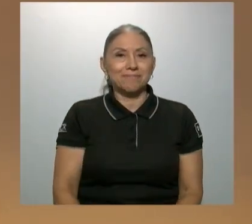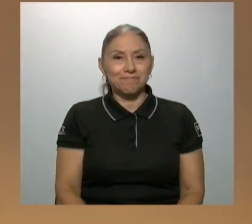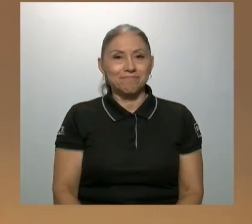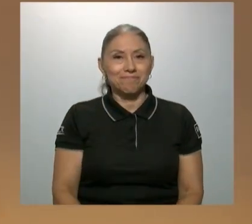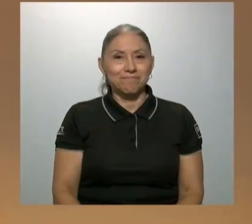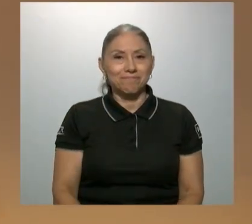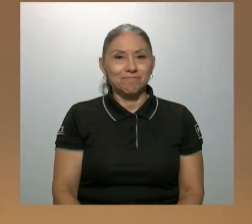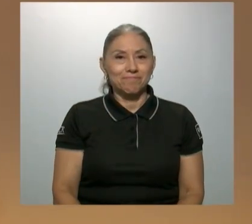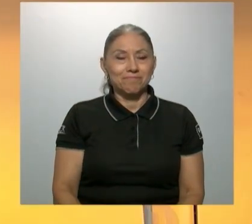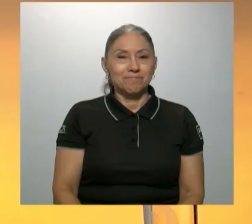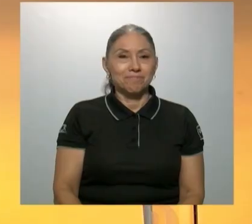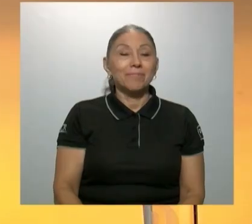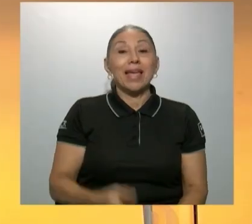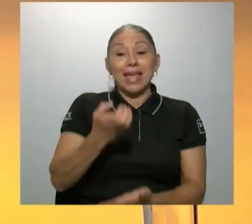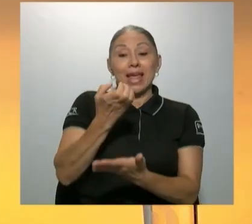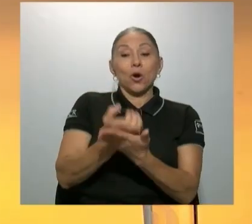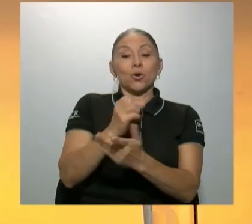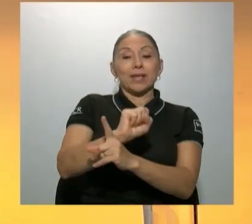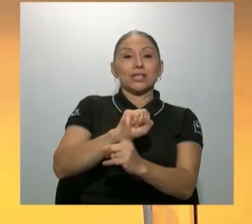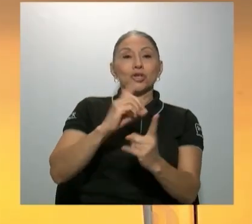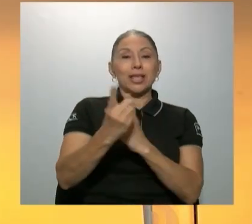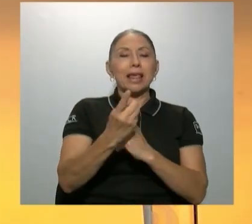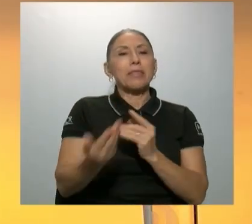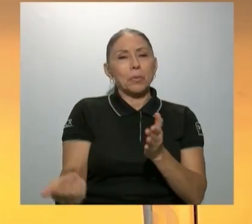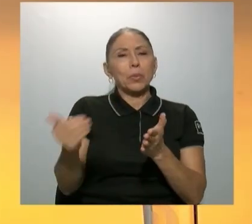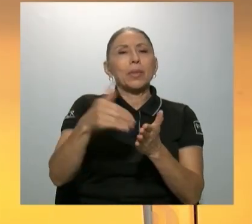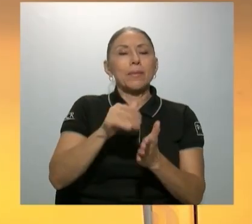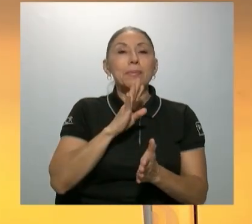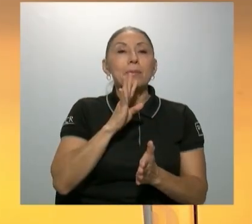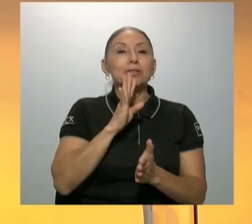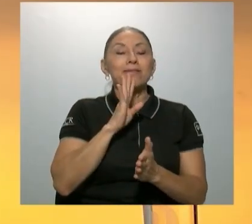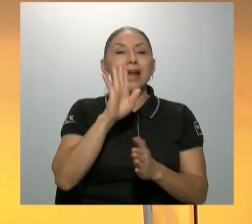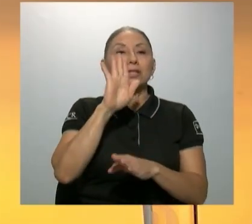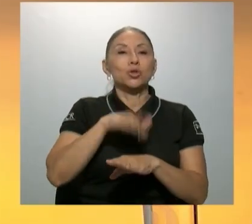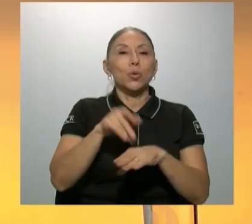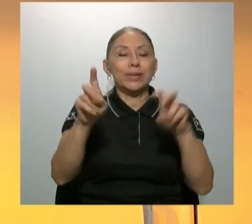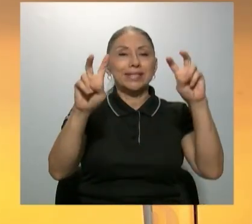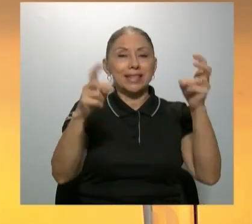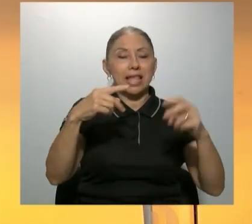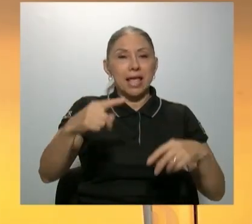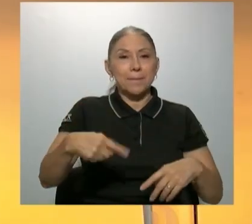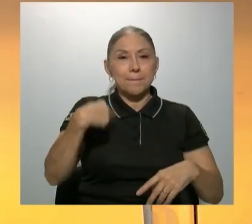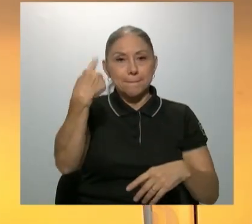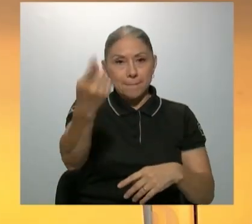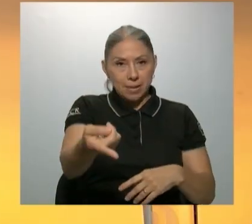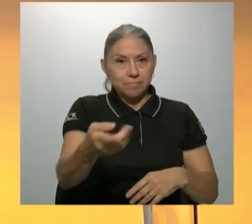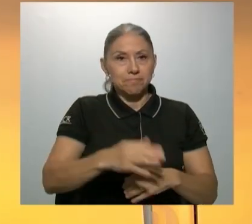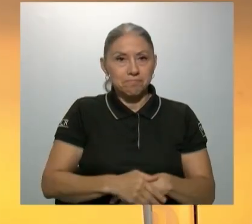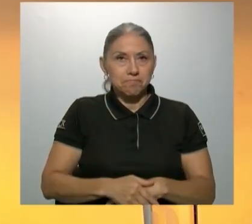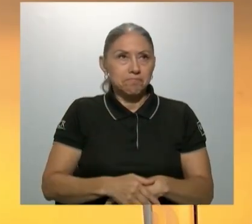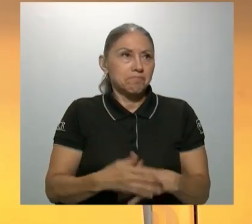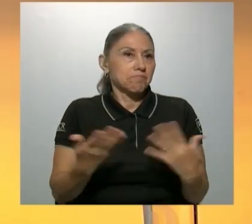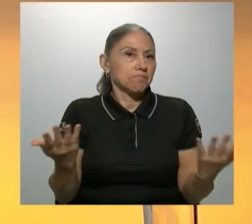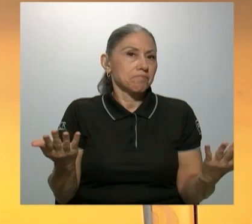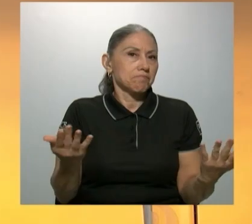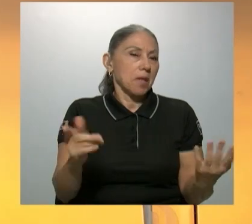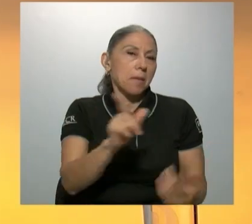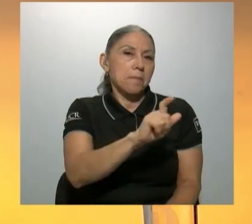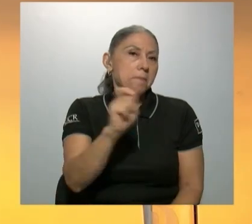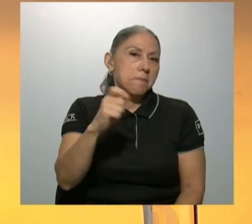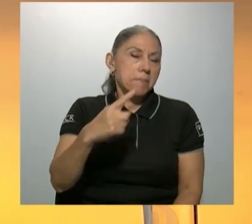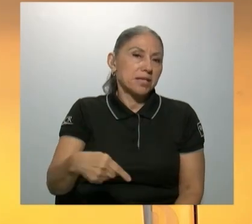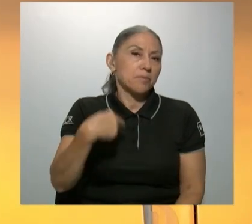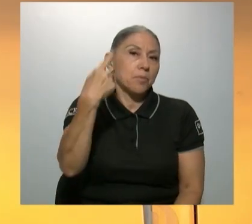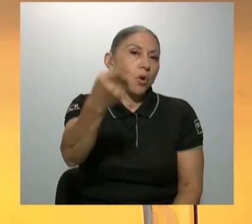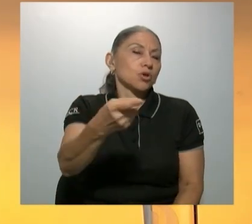Vamos a volver a hablar en Economía y Sociedad sobre ese tema el mes próximo